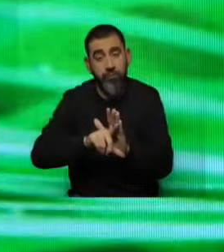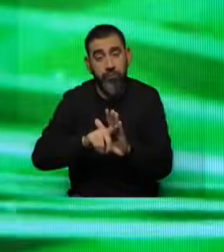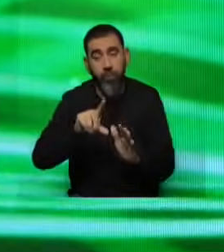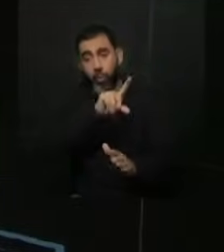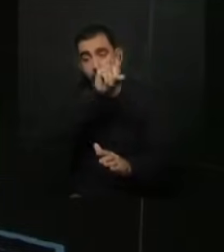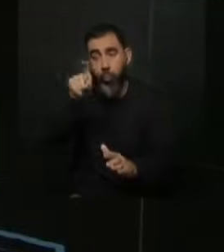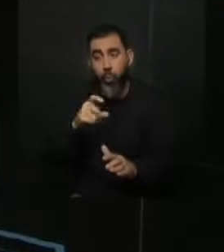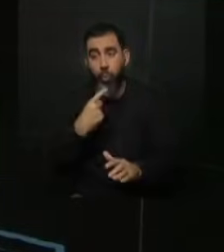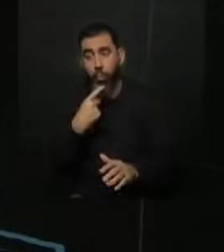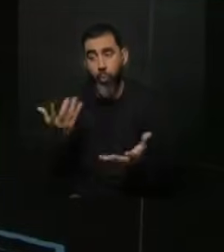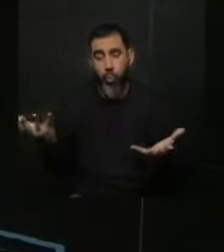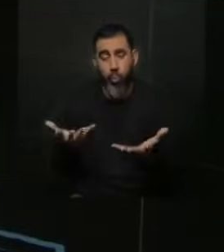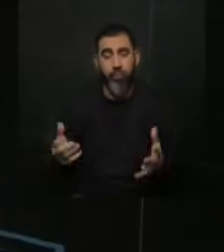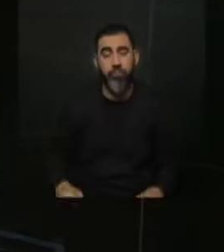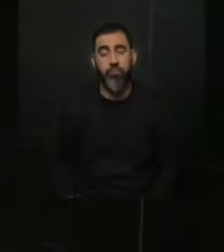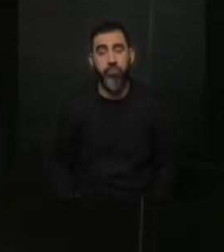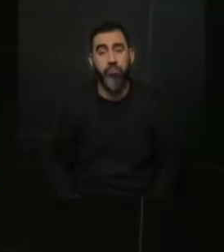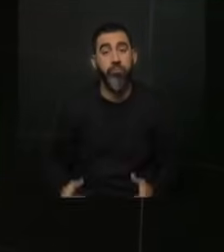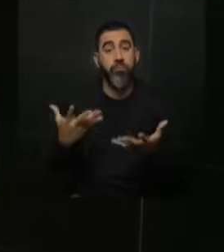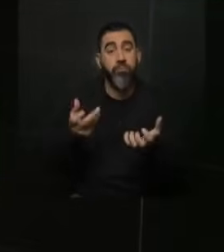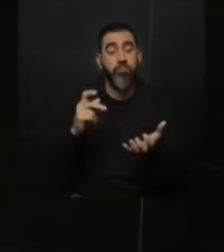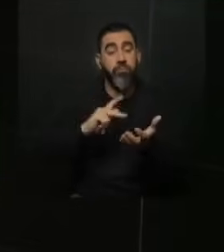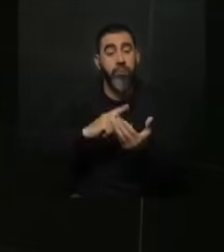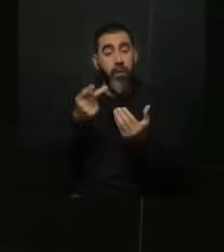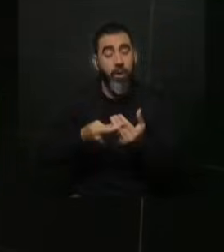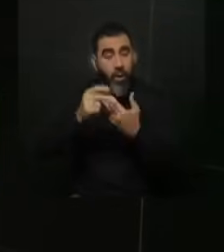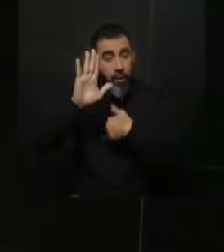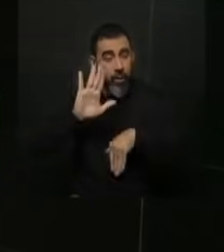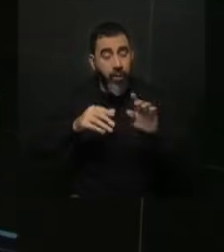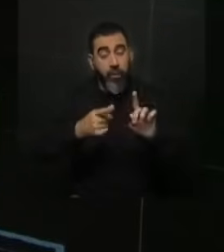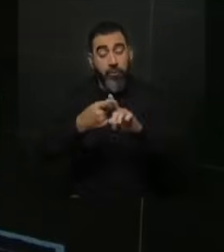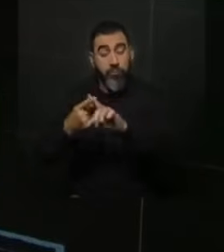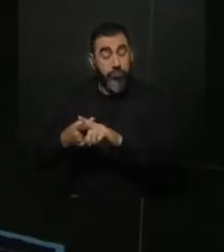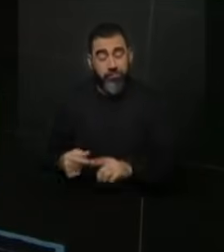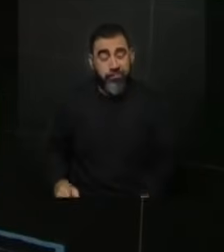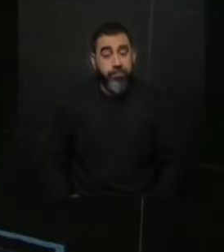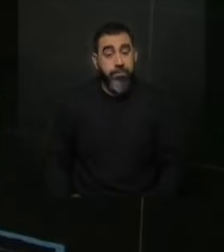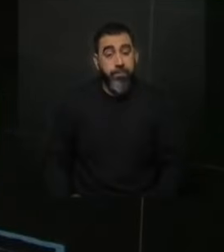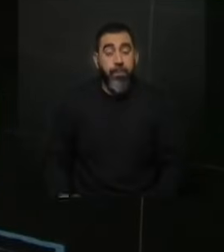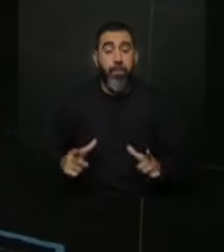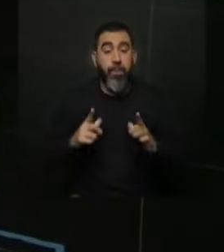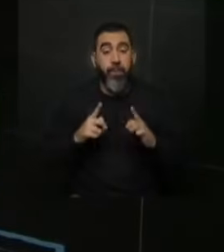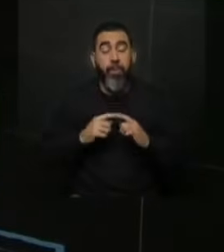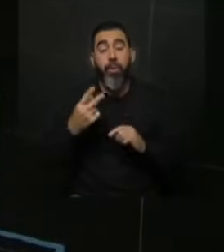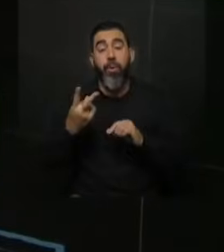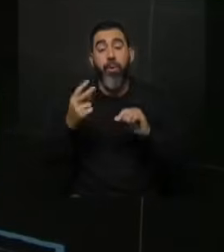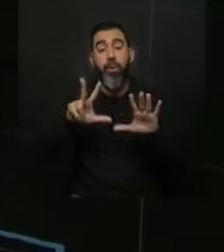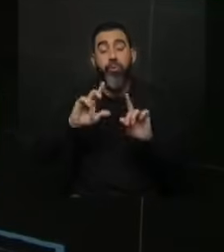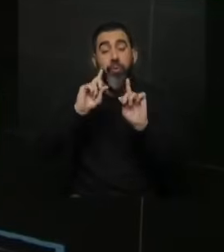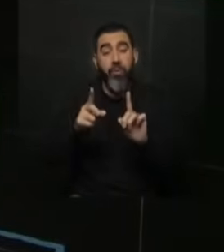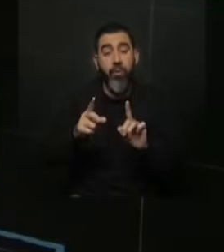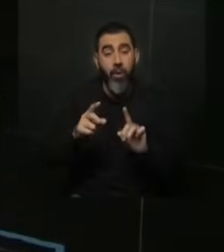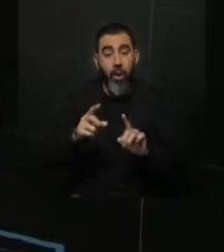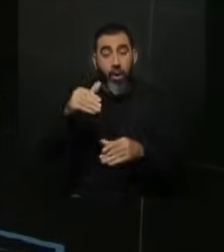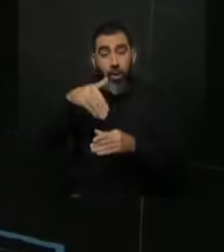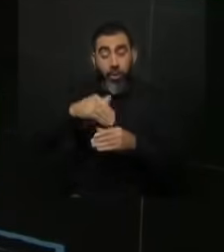interrogantes y bueno nosotros queremos que este proyecto salga con un amplio consenso y respaldo esperemos que el 28 contemos justamente